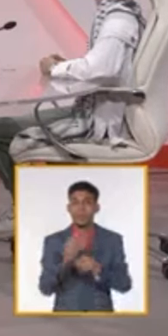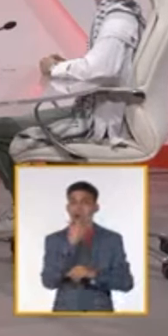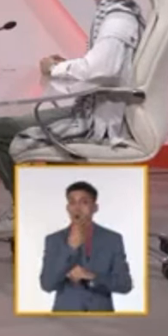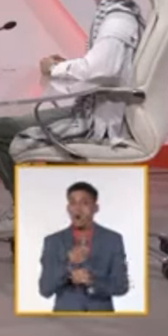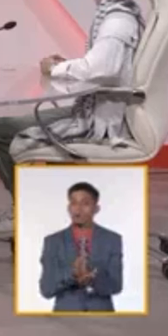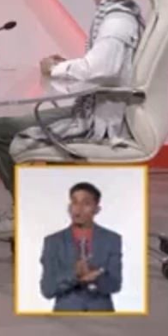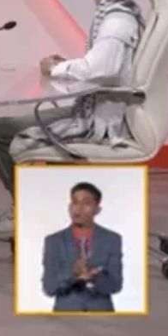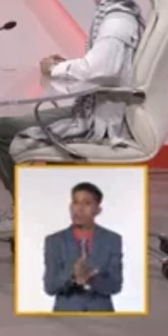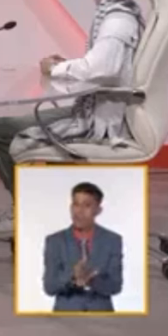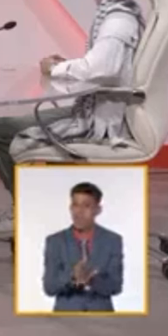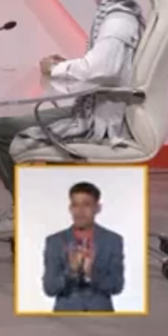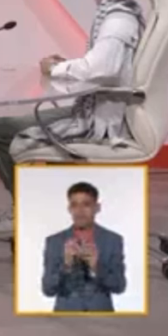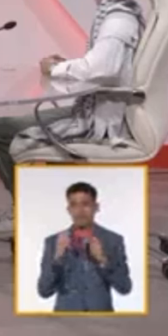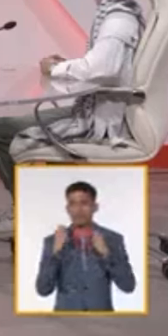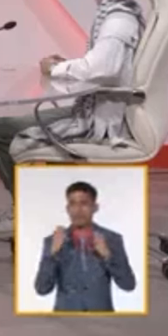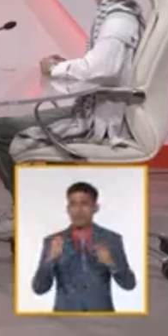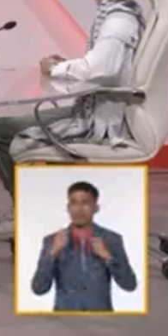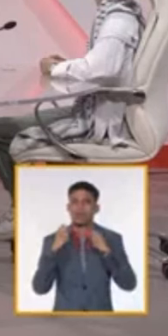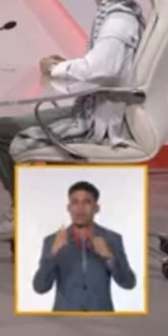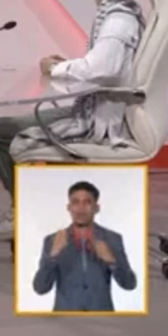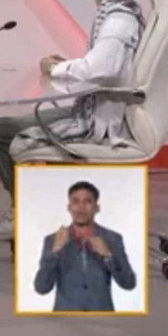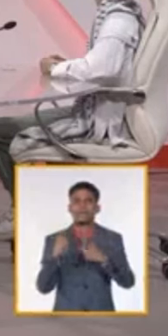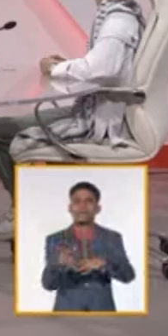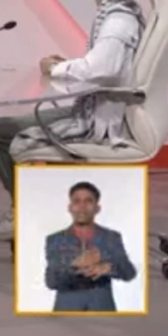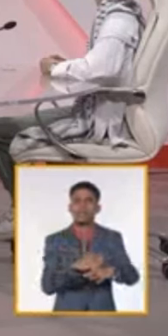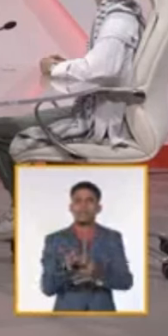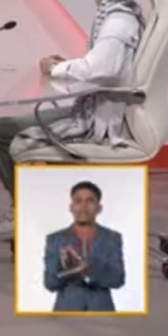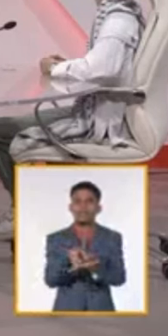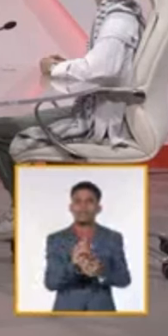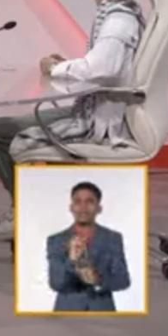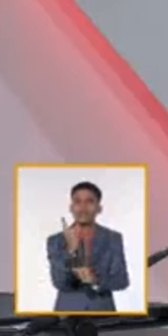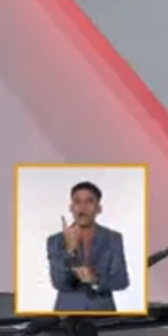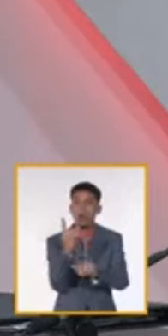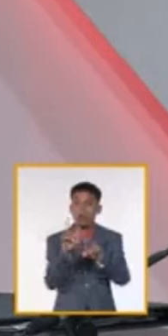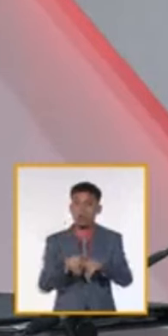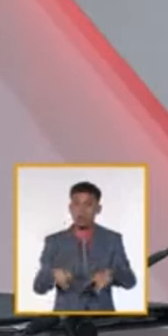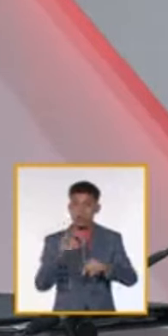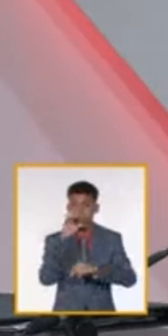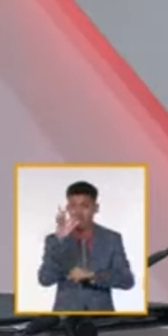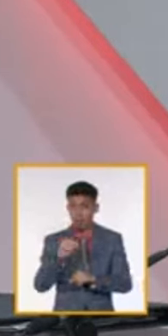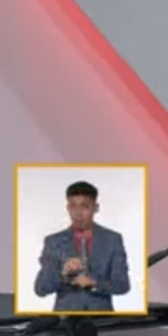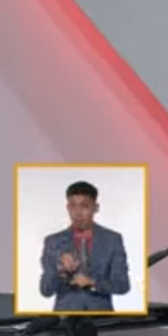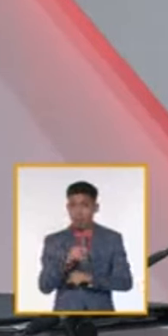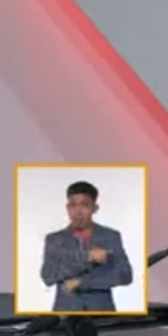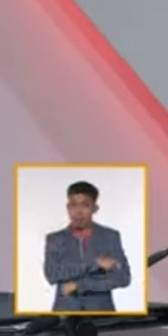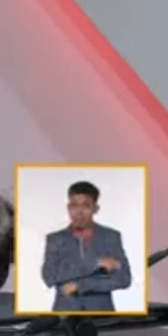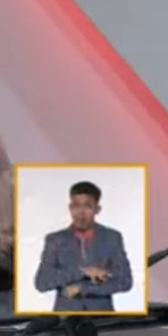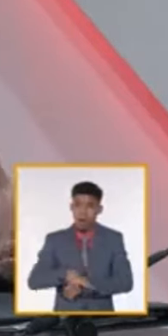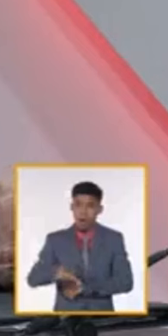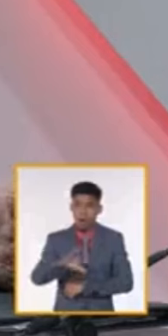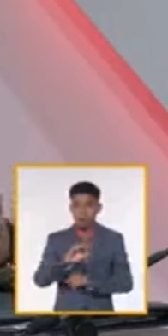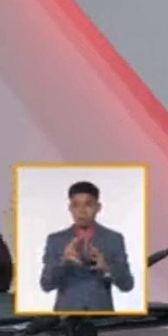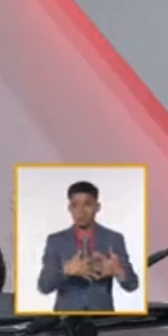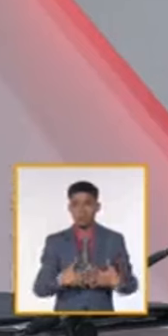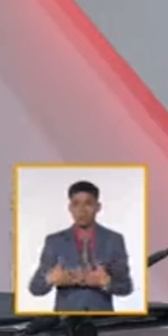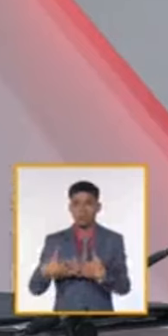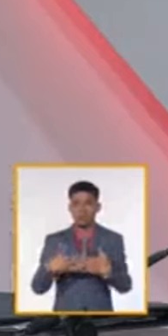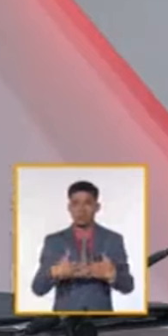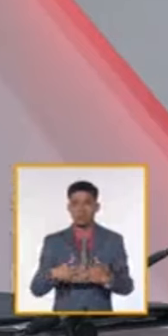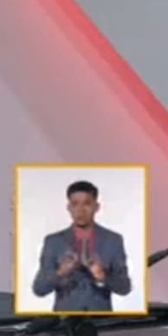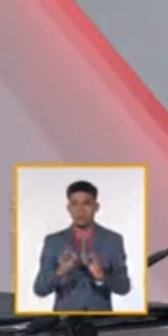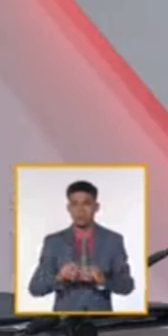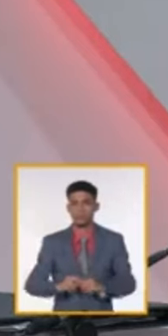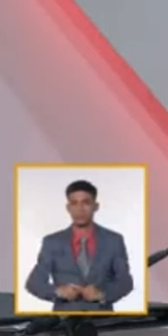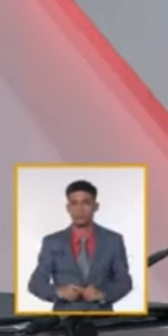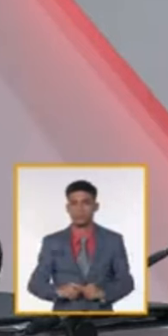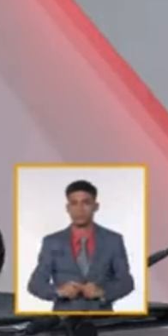ha generado un movimiento no solo al interior de las universidades, sino en la sociedad norteamericana. ¿Cuál es el alcance de ese